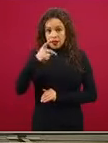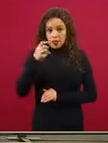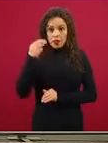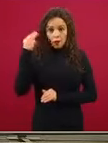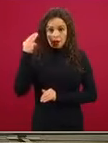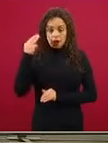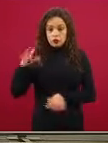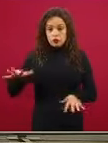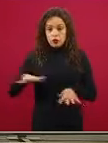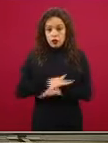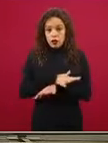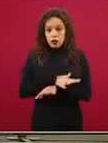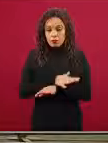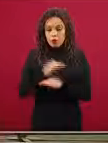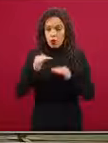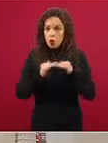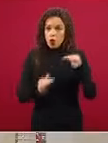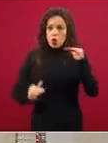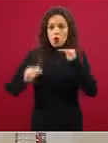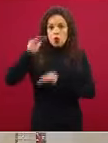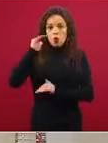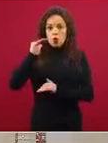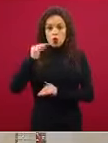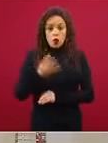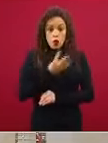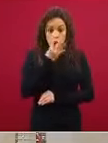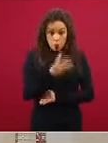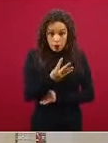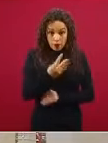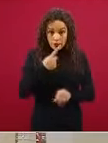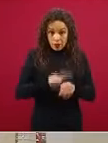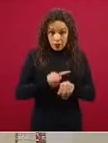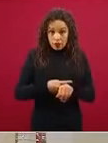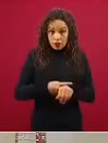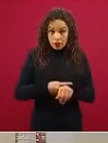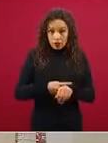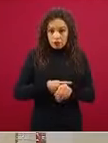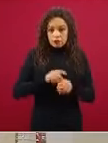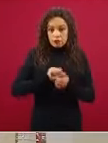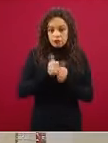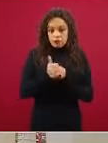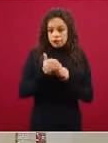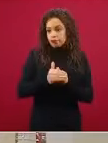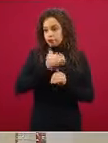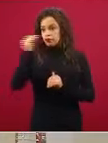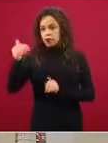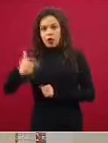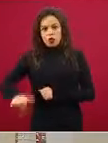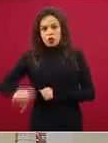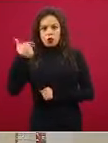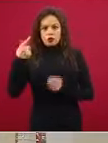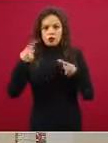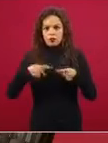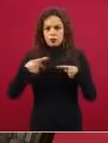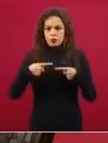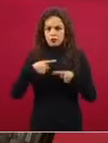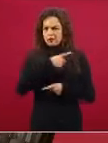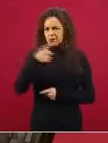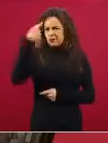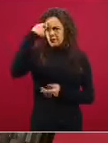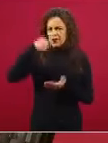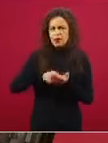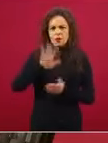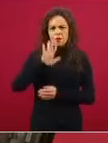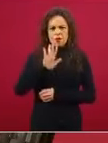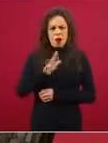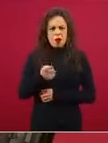casos. 4, 12. Parece muy poquito, ¿no? Pero como hemos dicho también muchísimas veces,